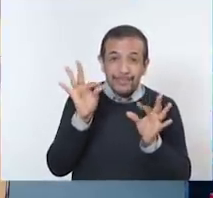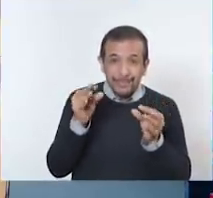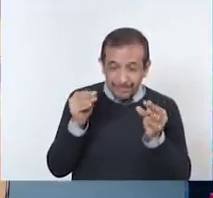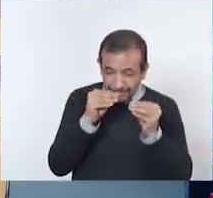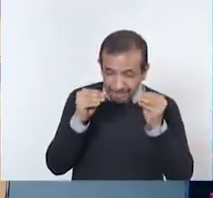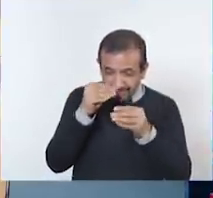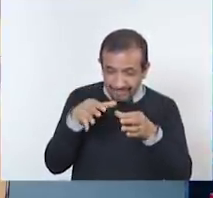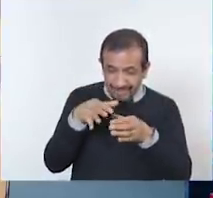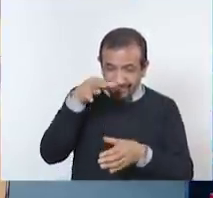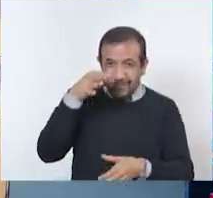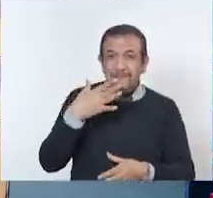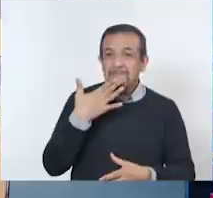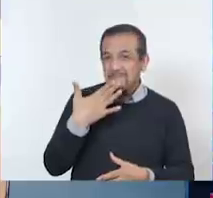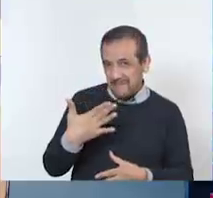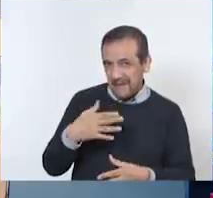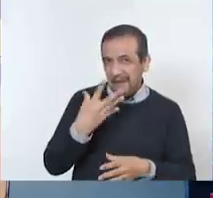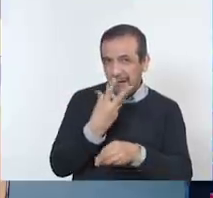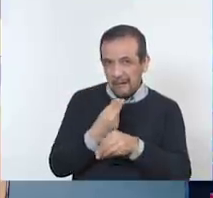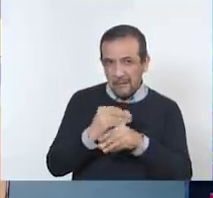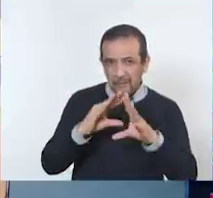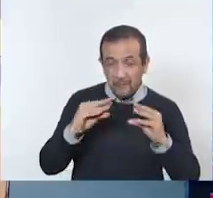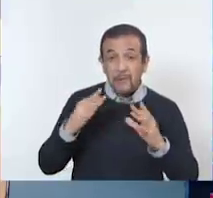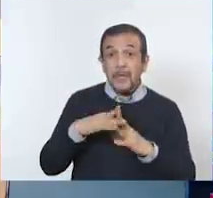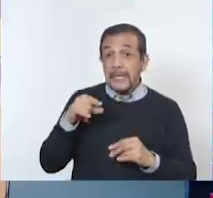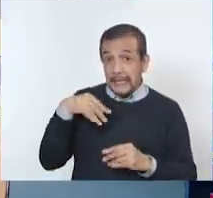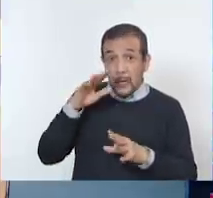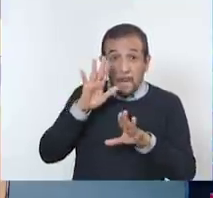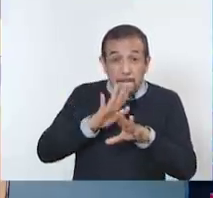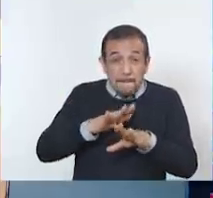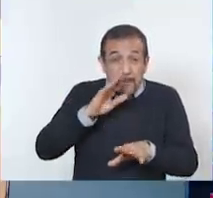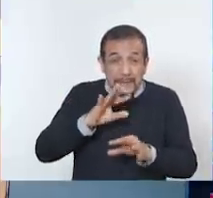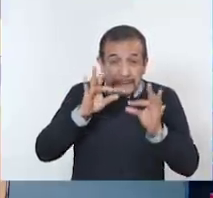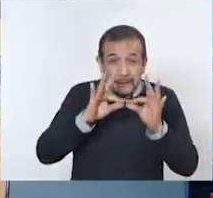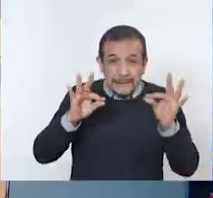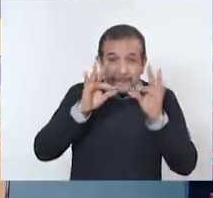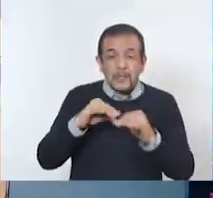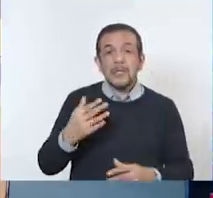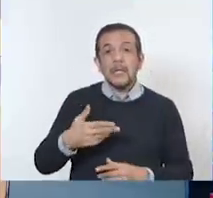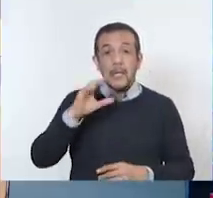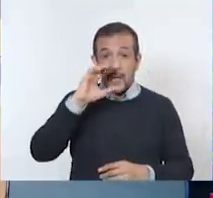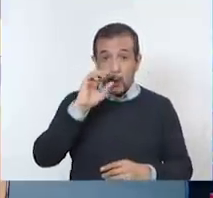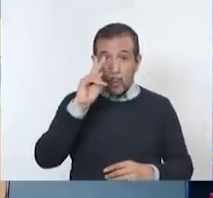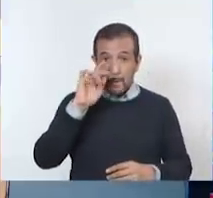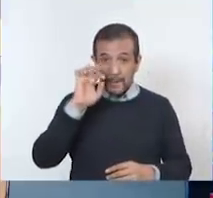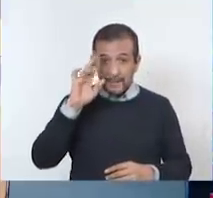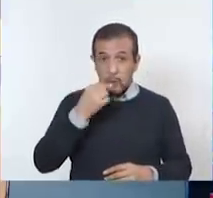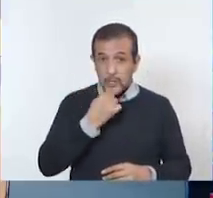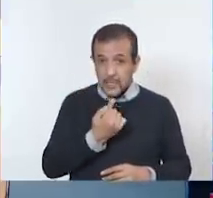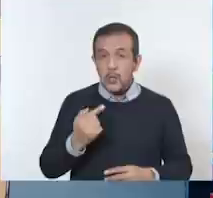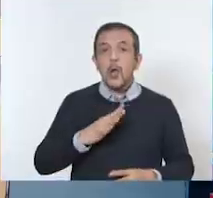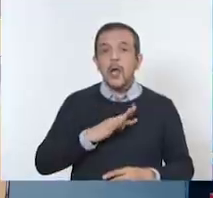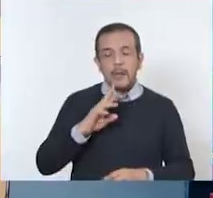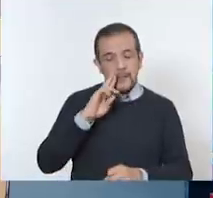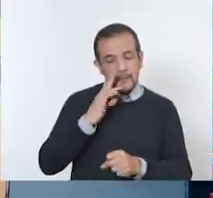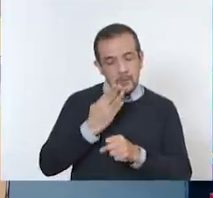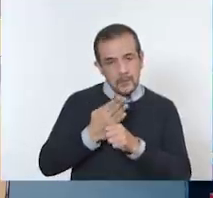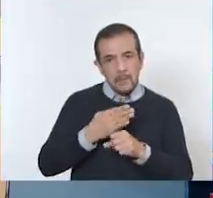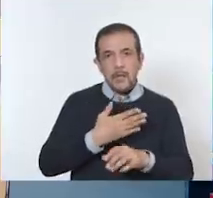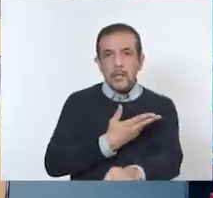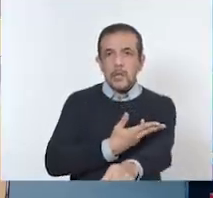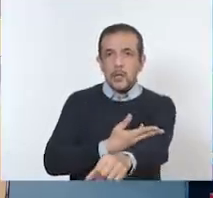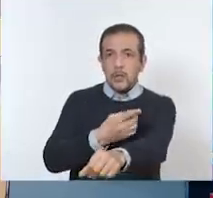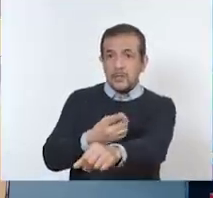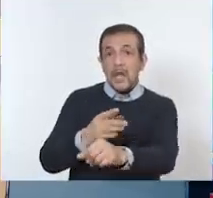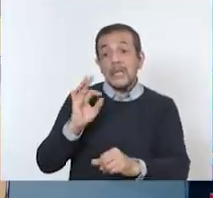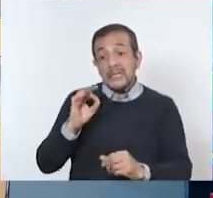es, qué bueno que sí se pudo. Y lo mejor de todo es que Cupertino actuó con honestidad y responsabilidad. El